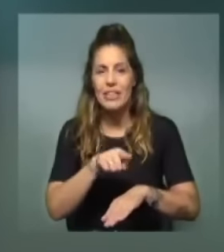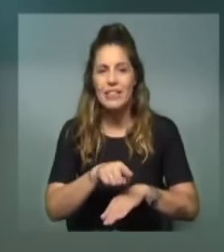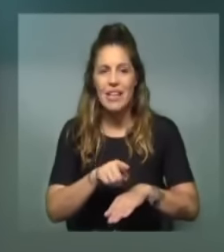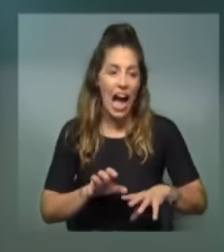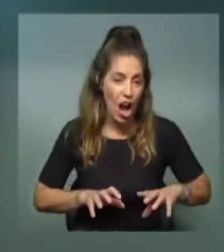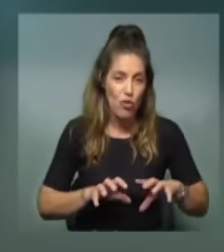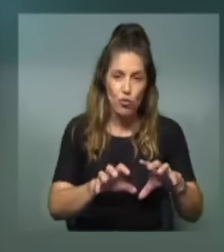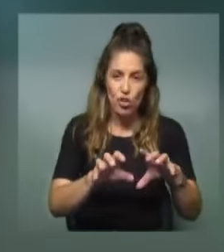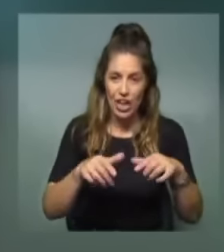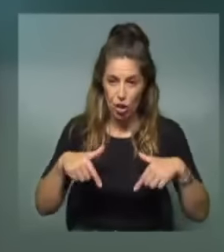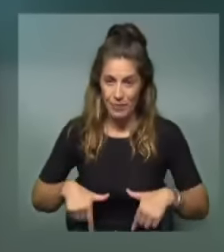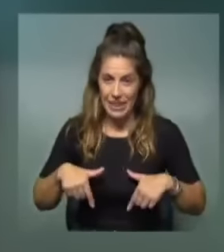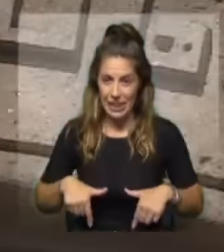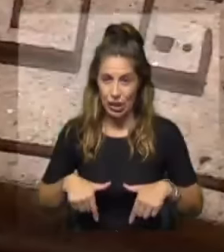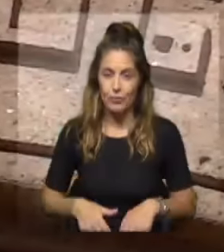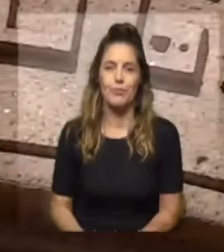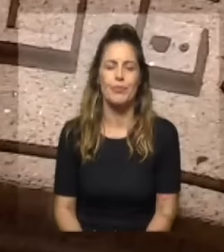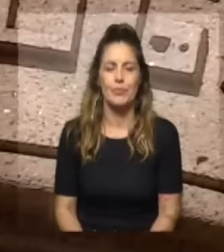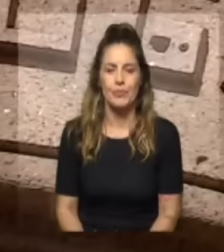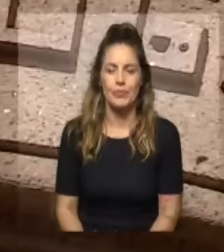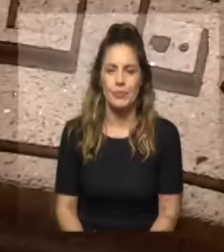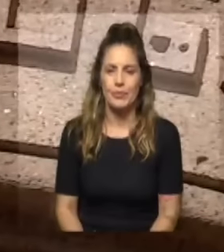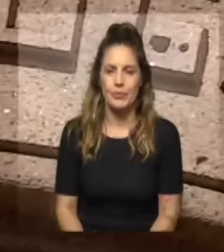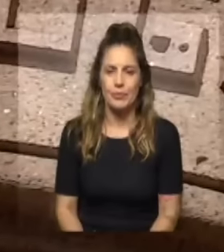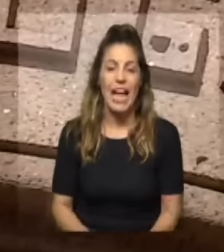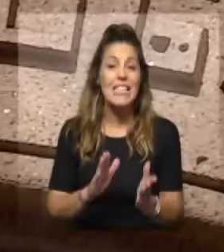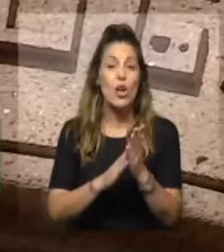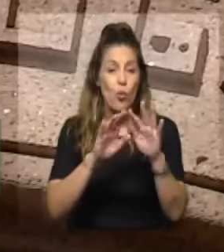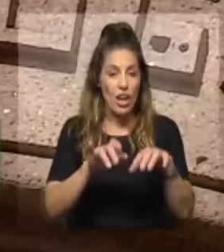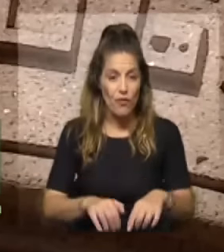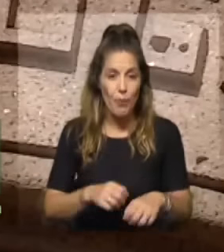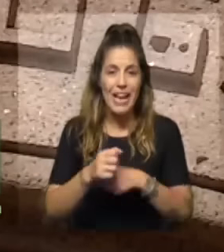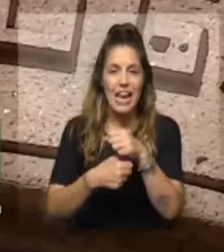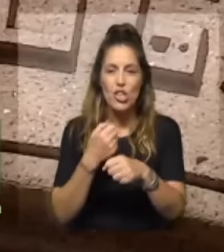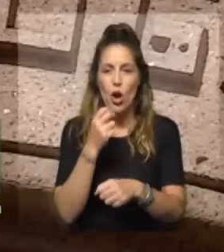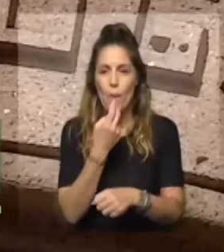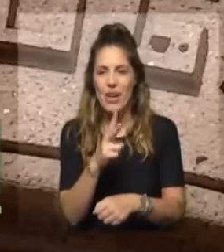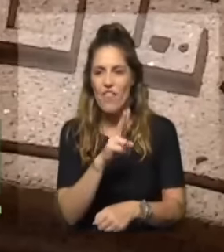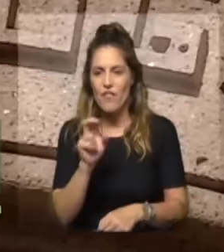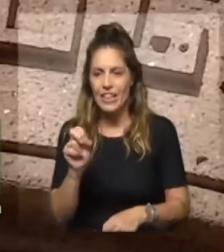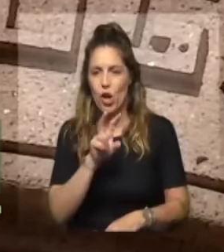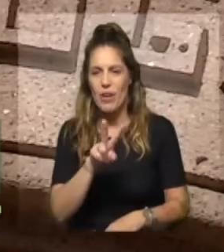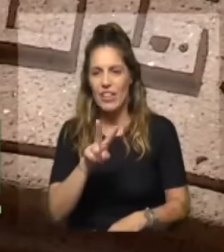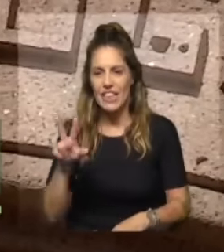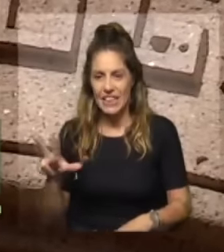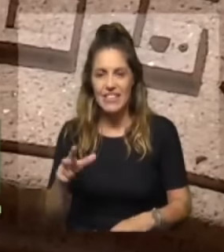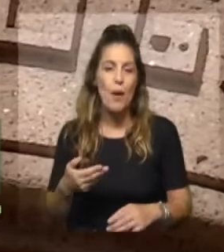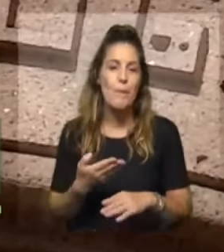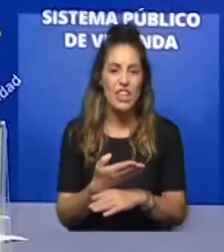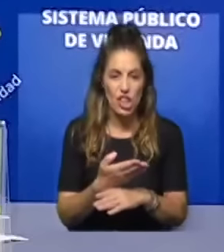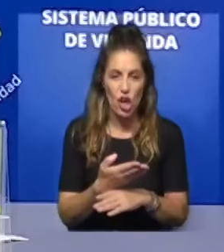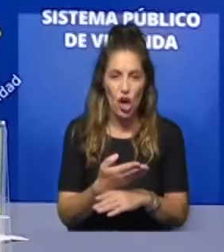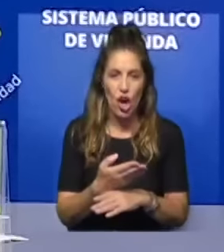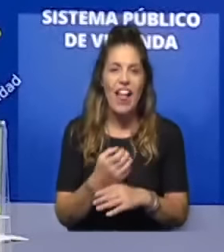personal ministerial según el informe entre 2020 y 2023 se solicitó mediante expedientes la adjudicación